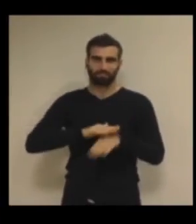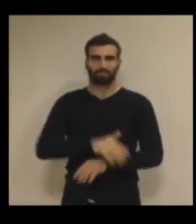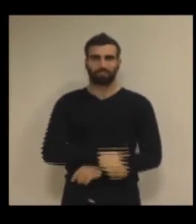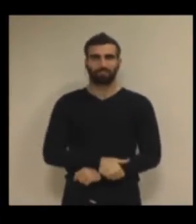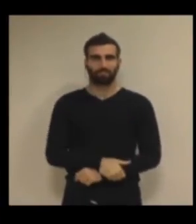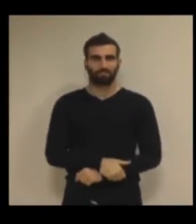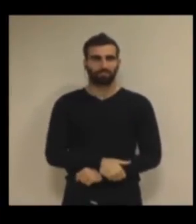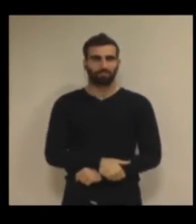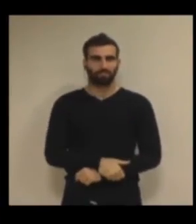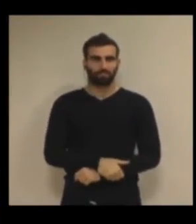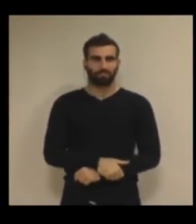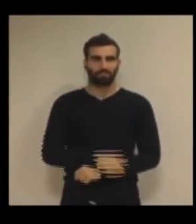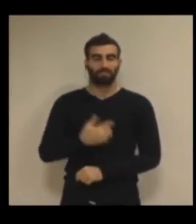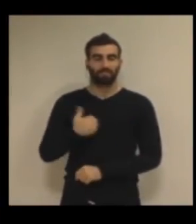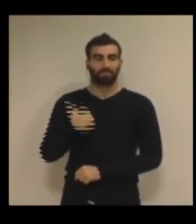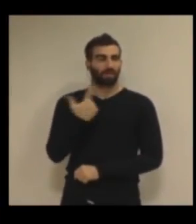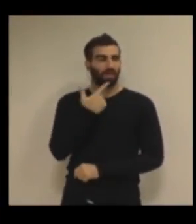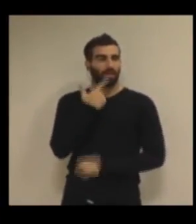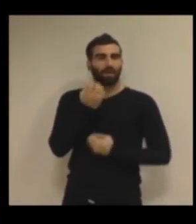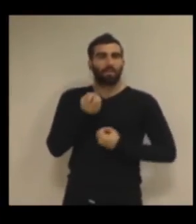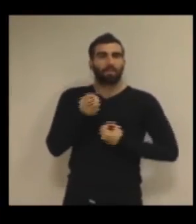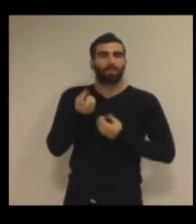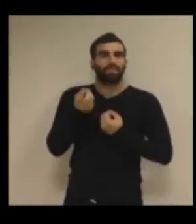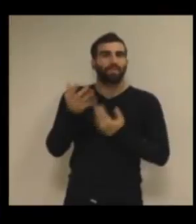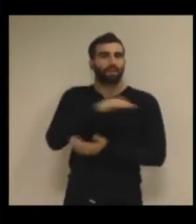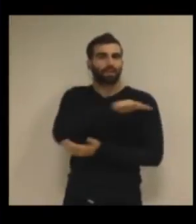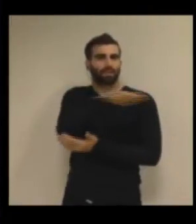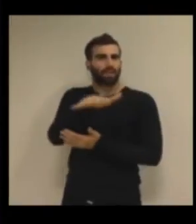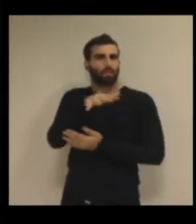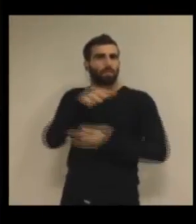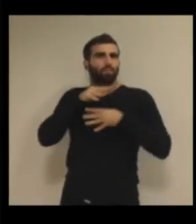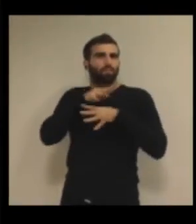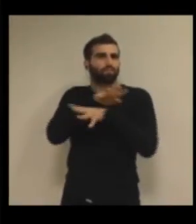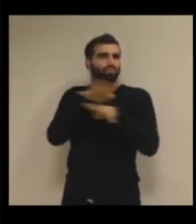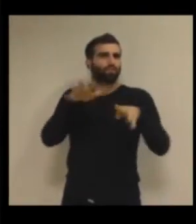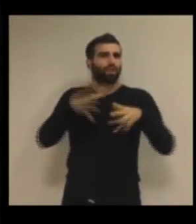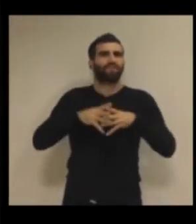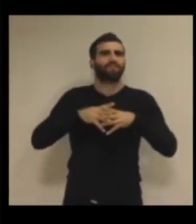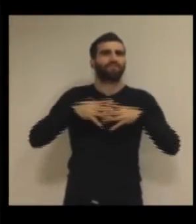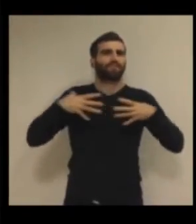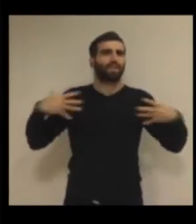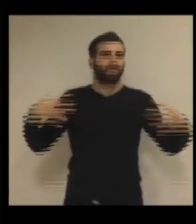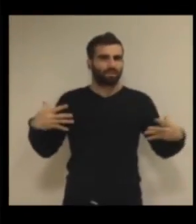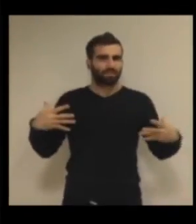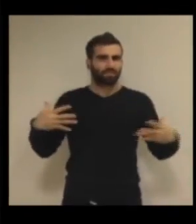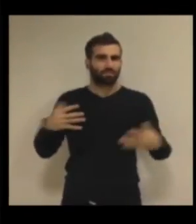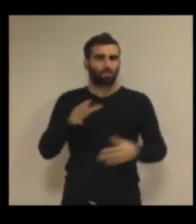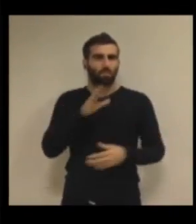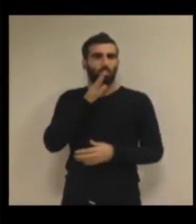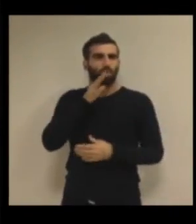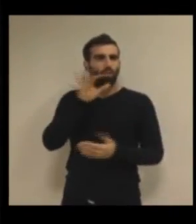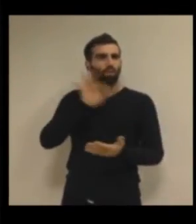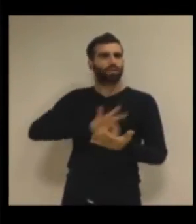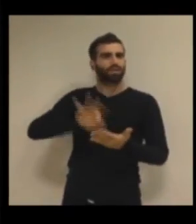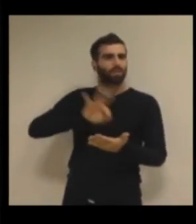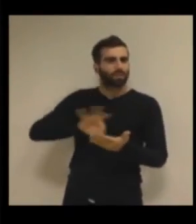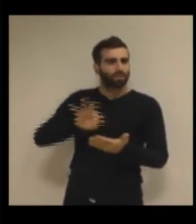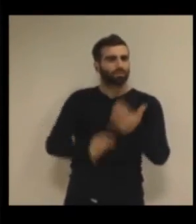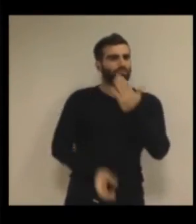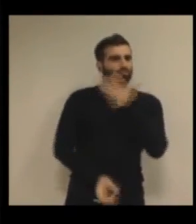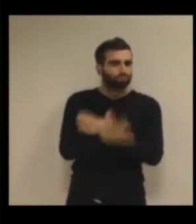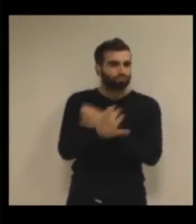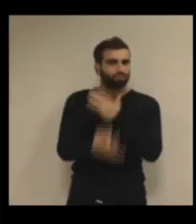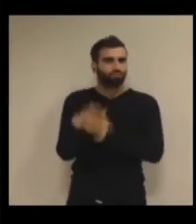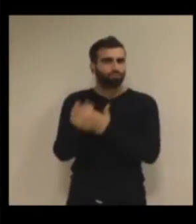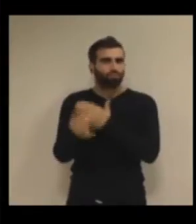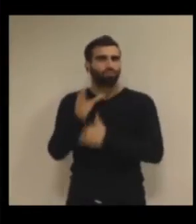Sí. Pero os comentaba que el campo de expansión es enorme, porque evidentemente el crecimiento de los servicios a través de los nuevos sistemas